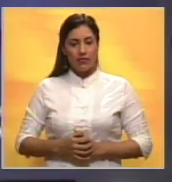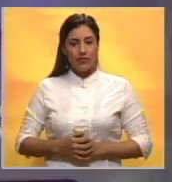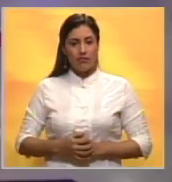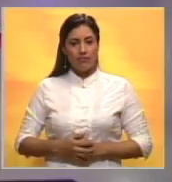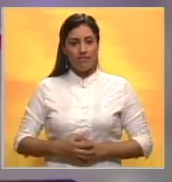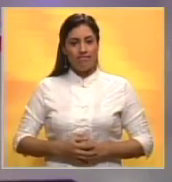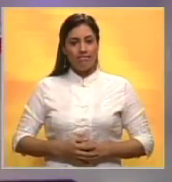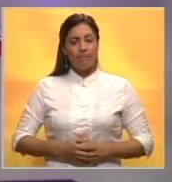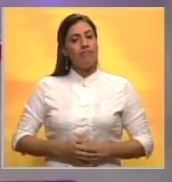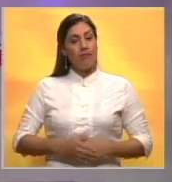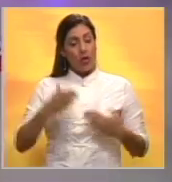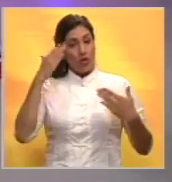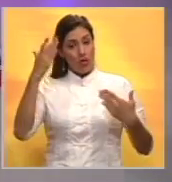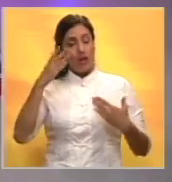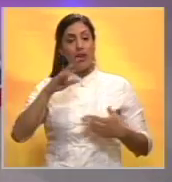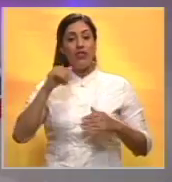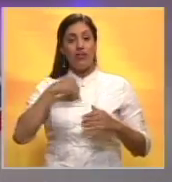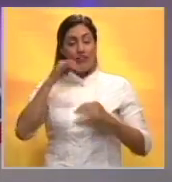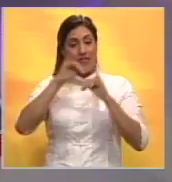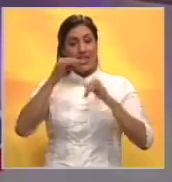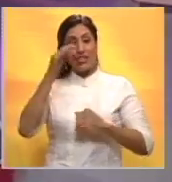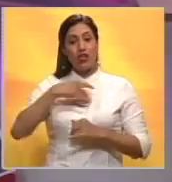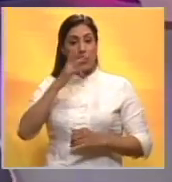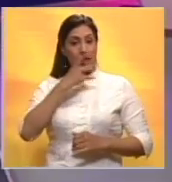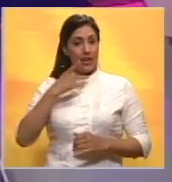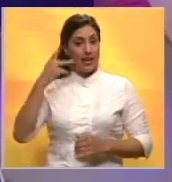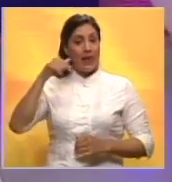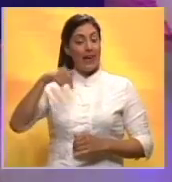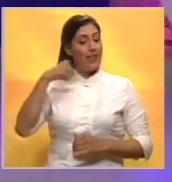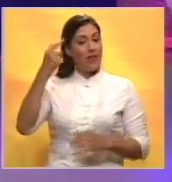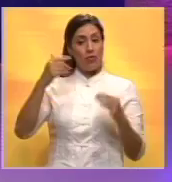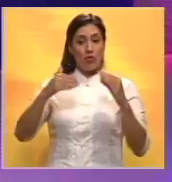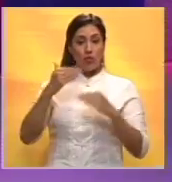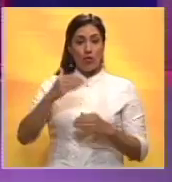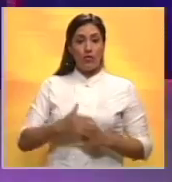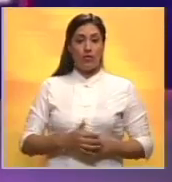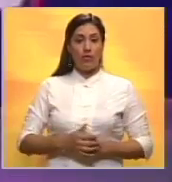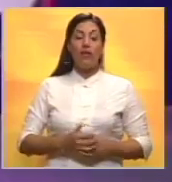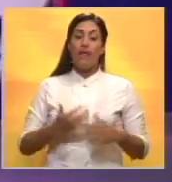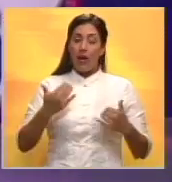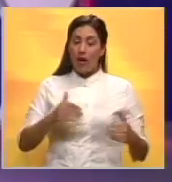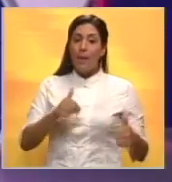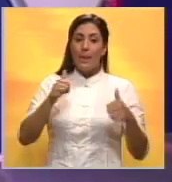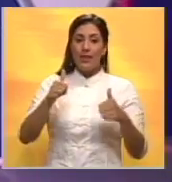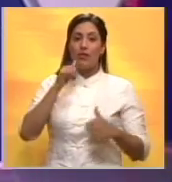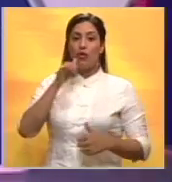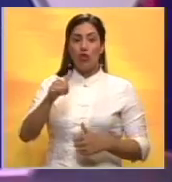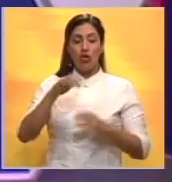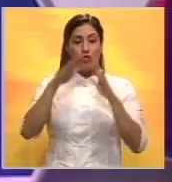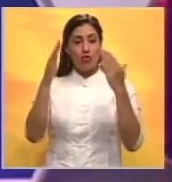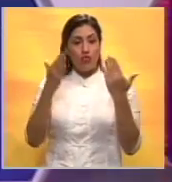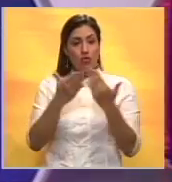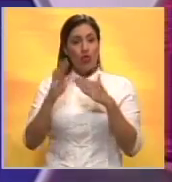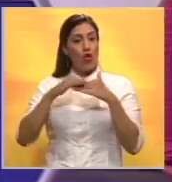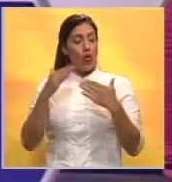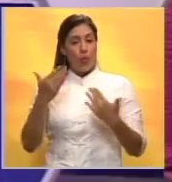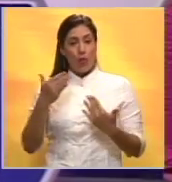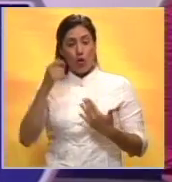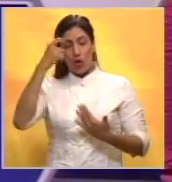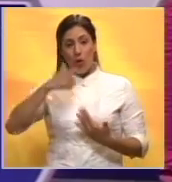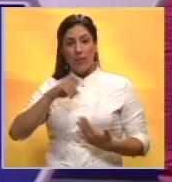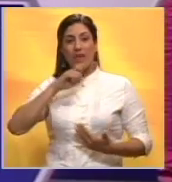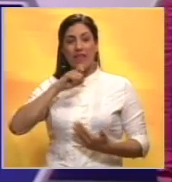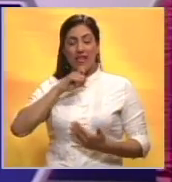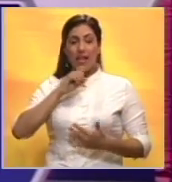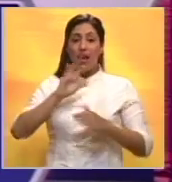todos Hola Qué tal amigos feliz tarde soy carelis cuadros Y esto es estrenos y estrellas iniciamos las noticias del mundo del entretenimiento con Pau